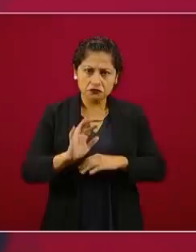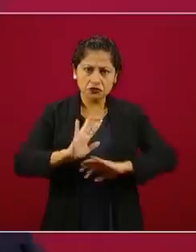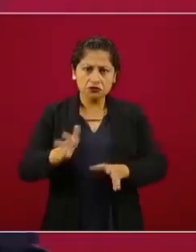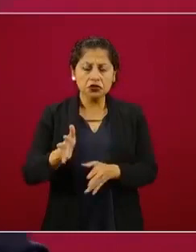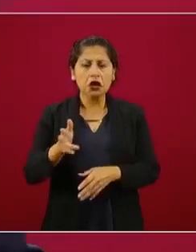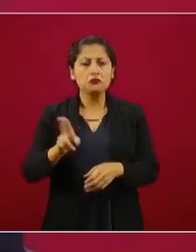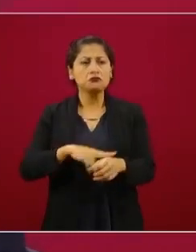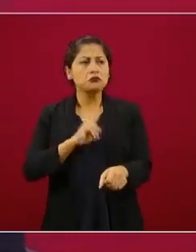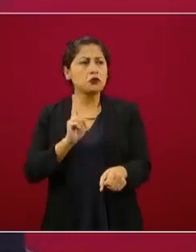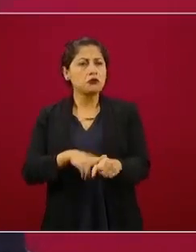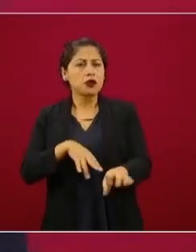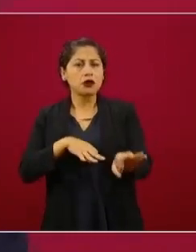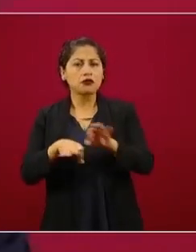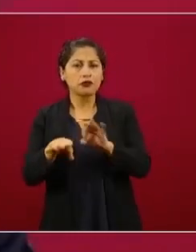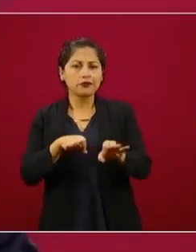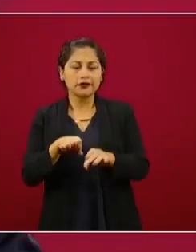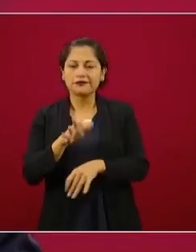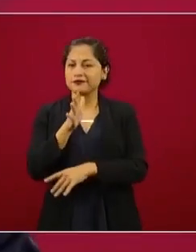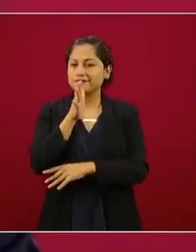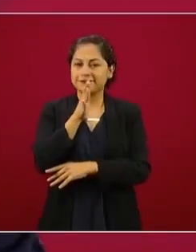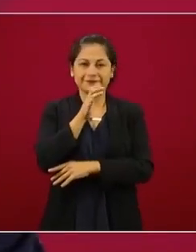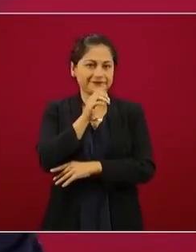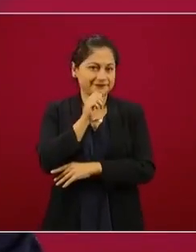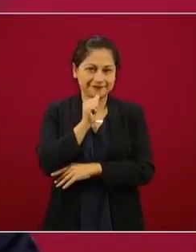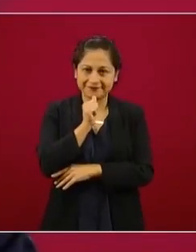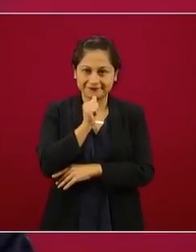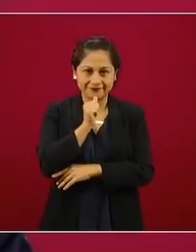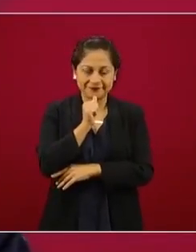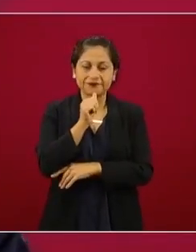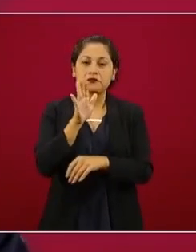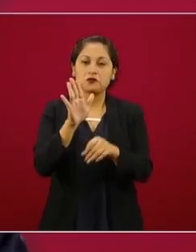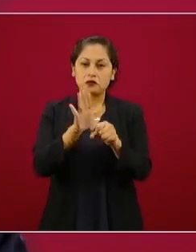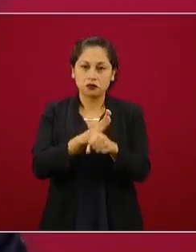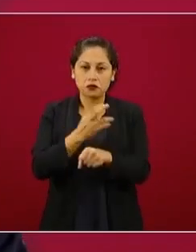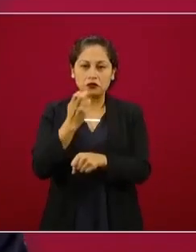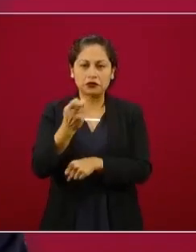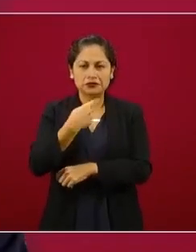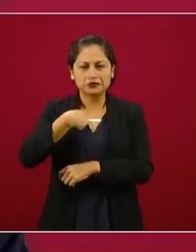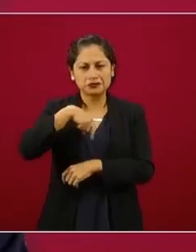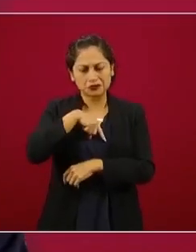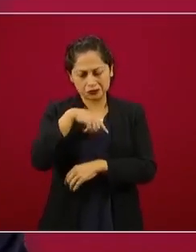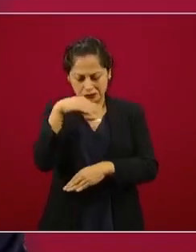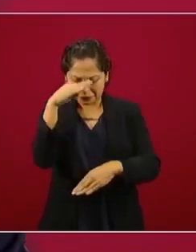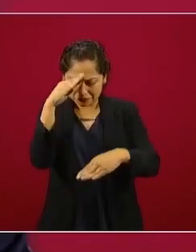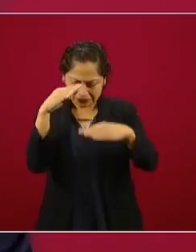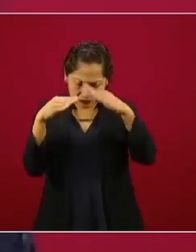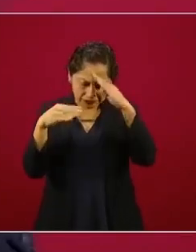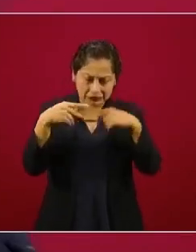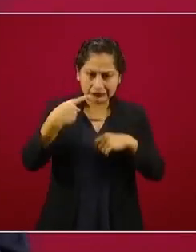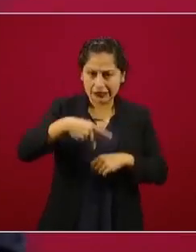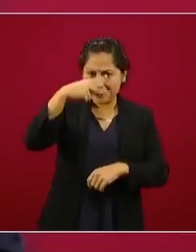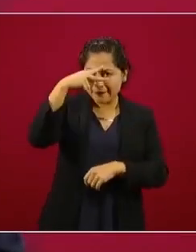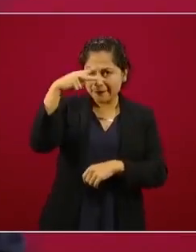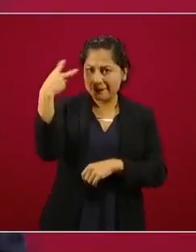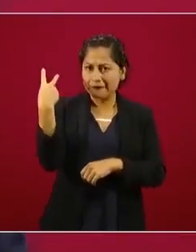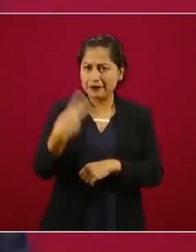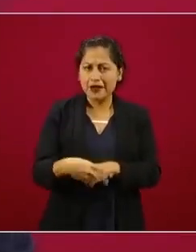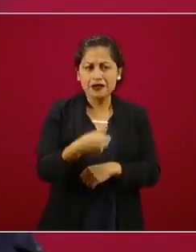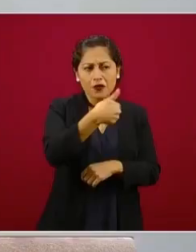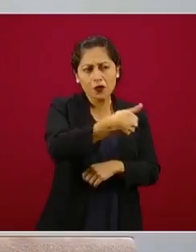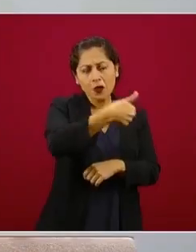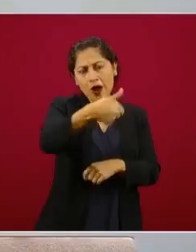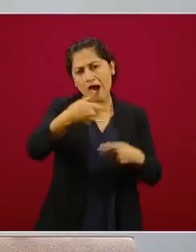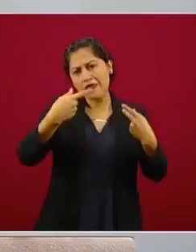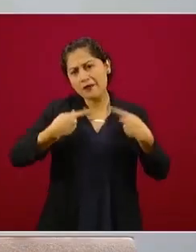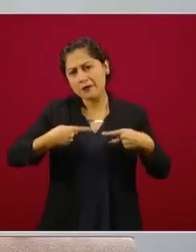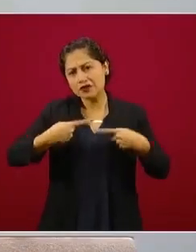ordinaria. Fue por eso que, agradecidos con todo lo que este país ha dado, cada mexicano que